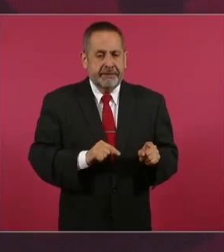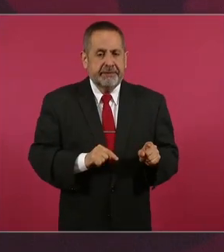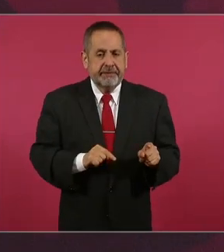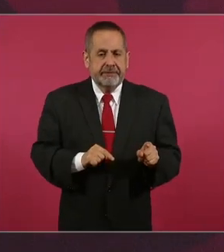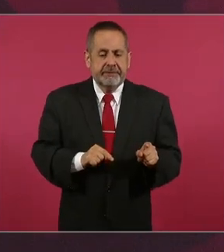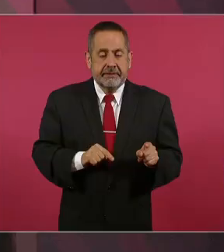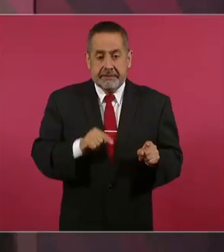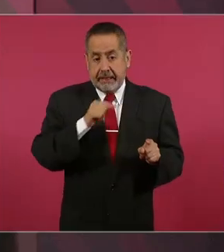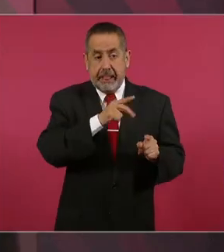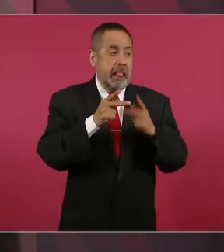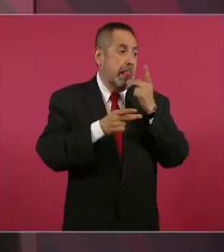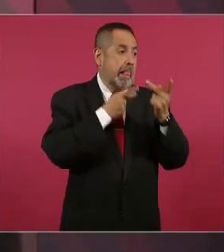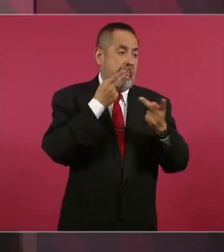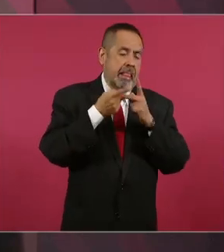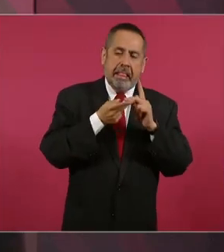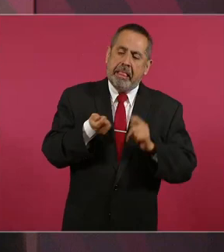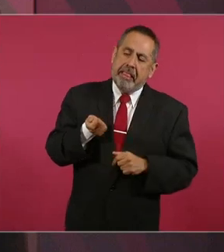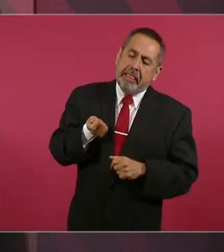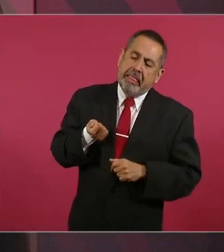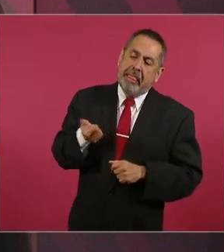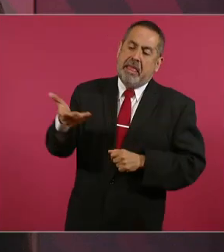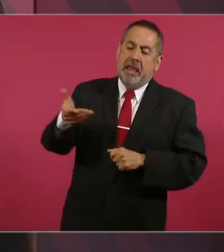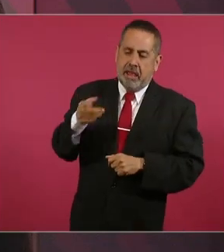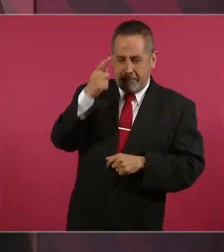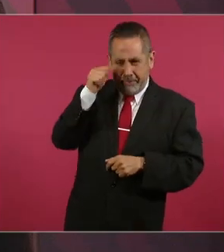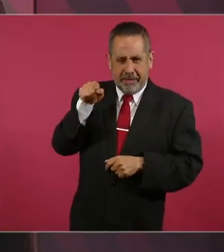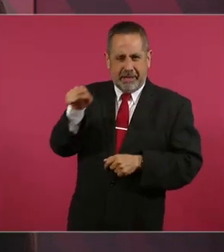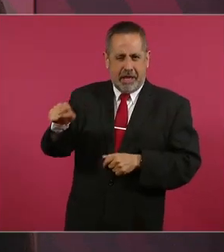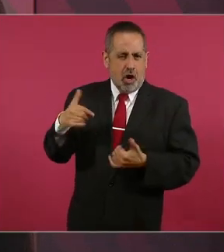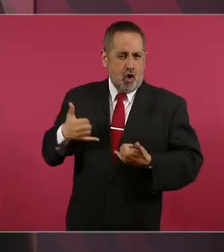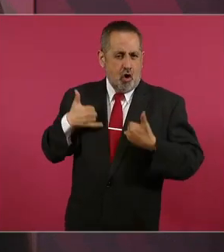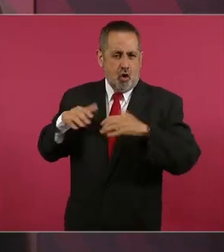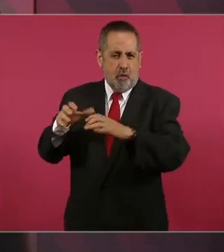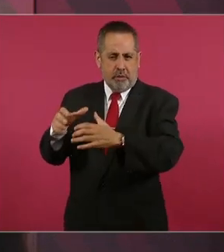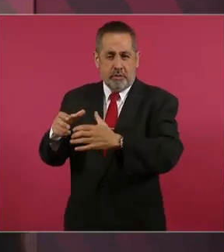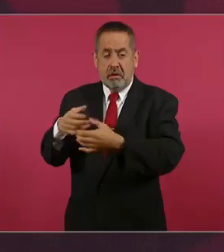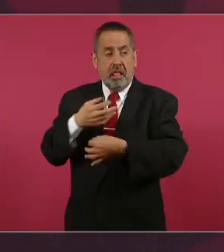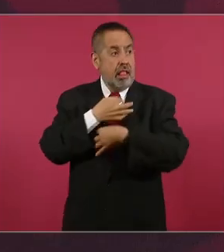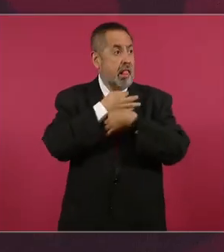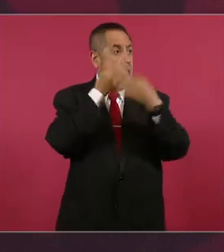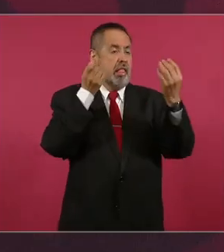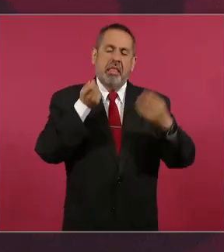o de decirlo a los cuatro vientos,